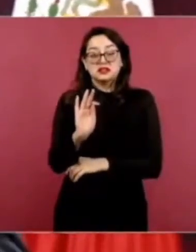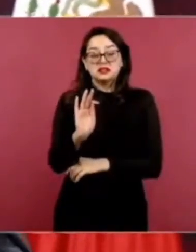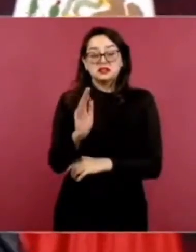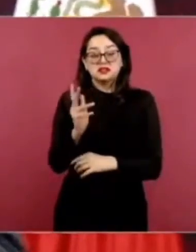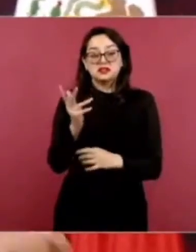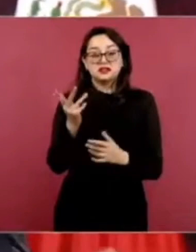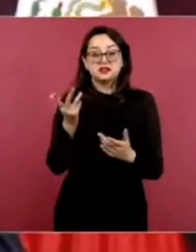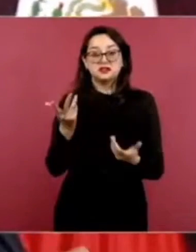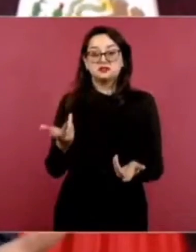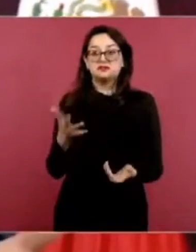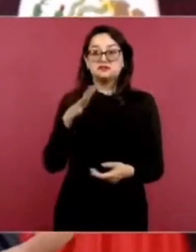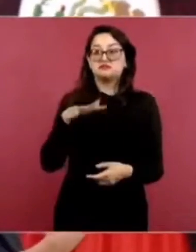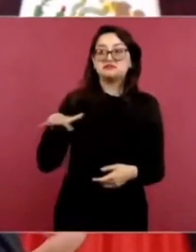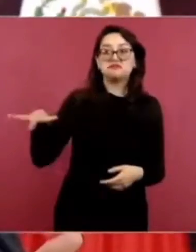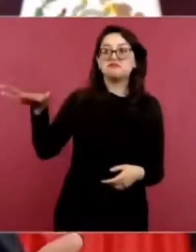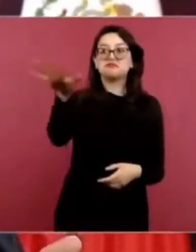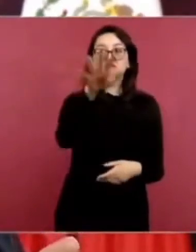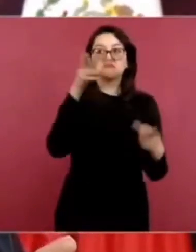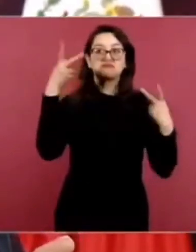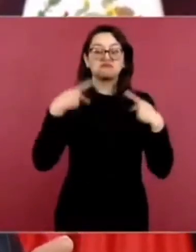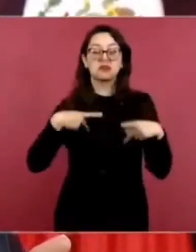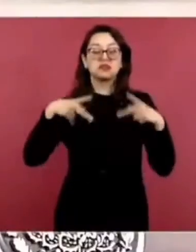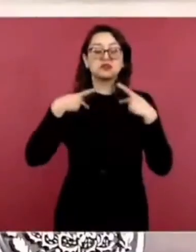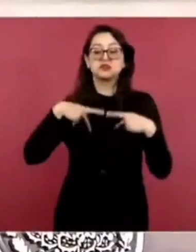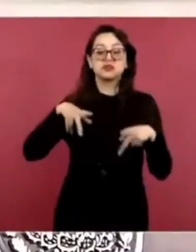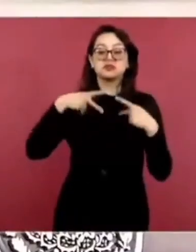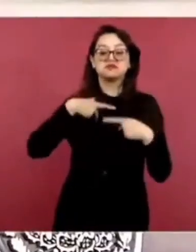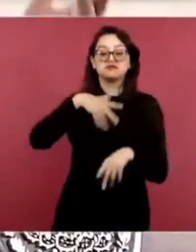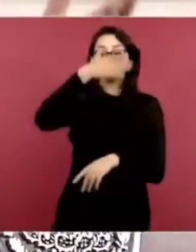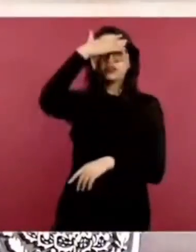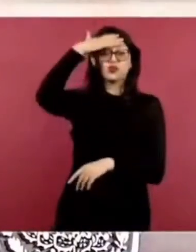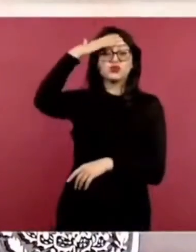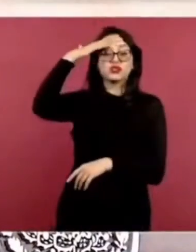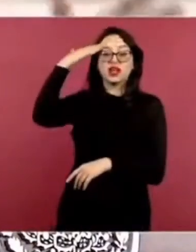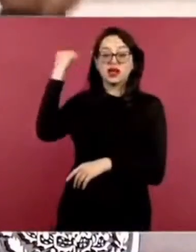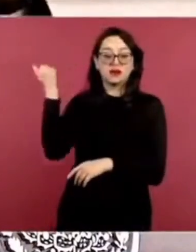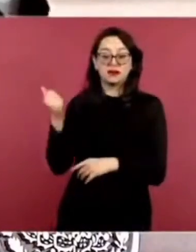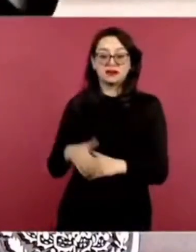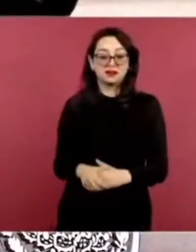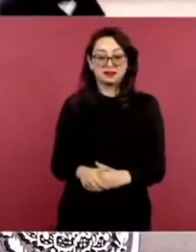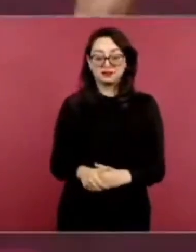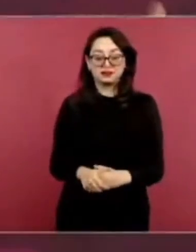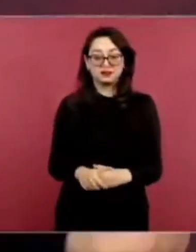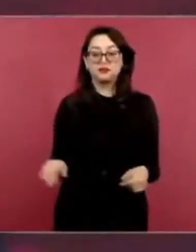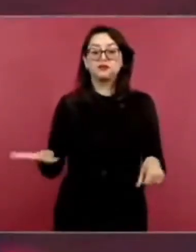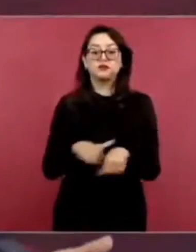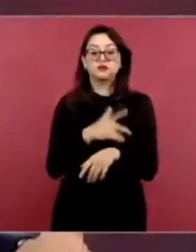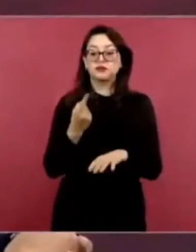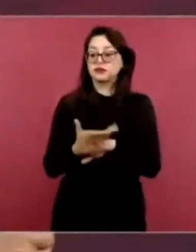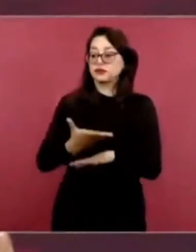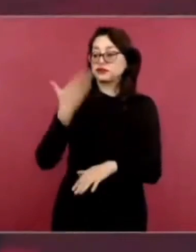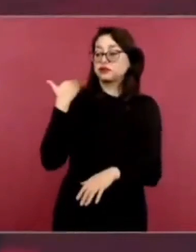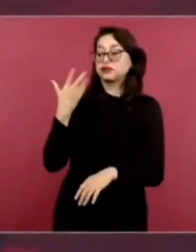ni el 1% de los mexicanos, porque en ese entonces todo se tapaba.